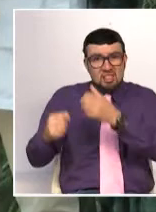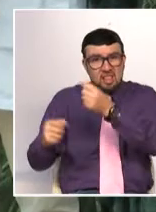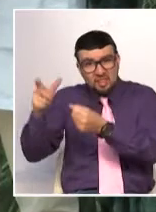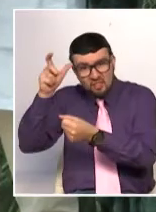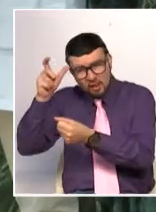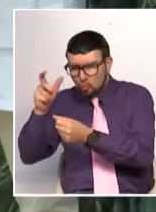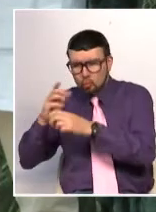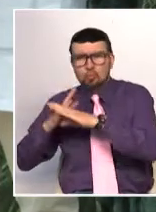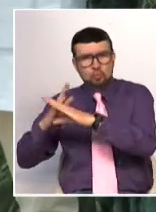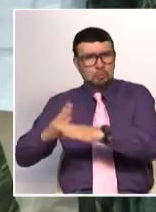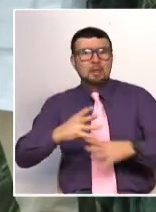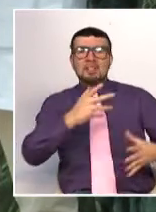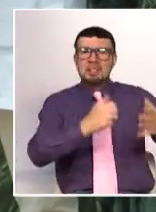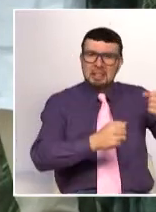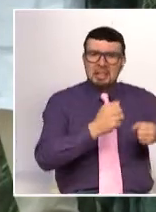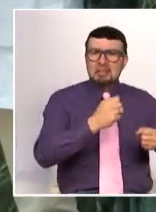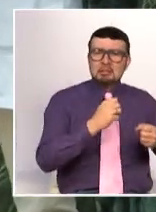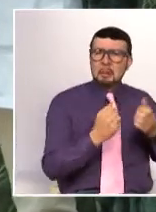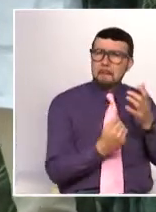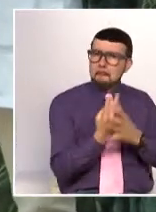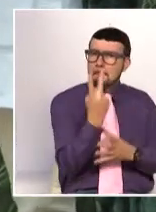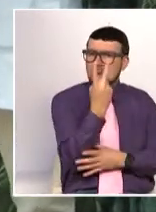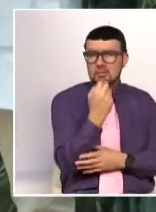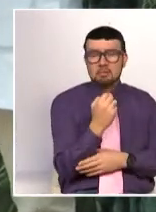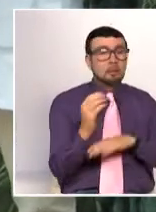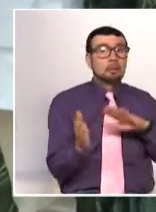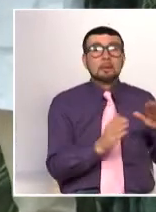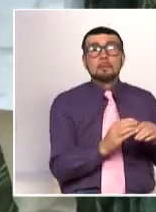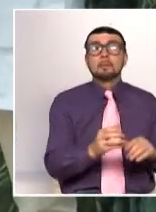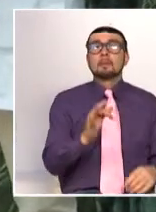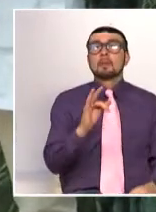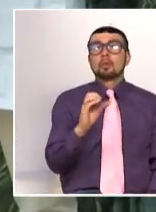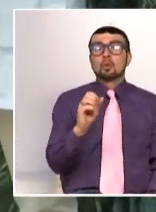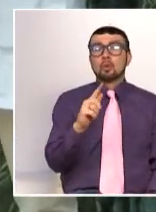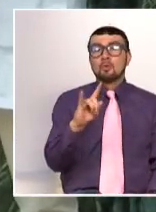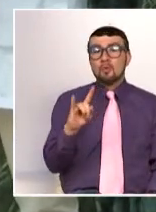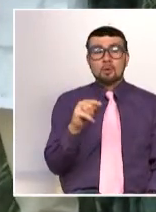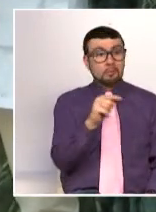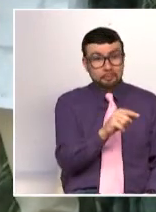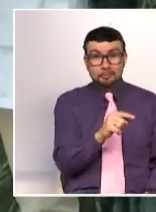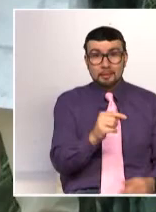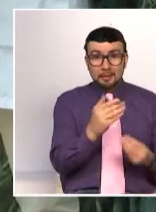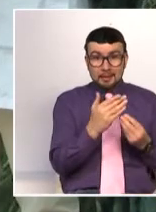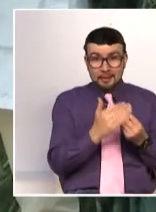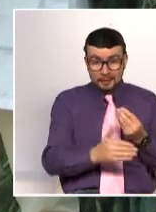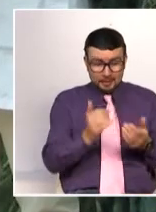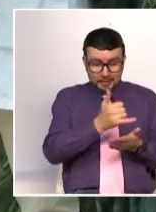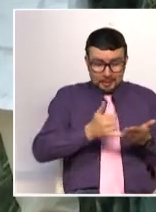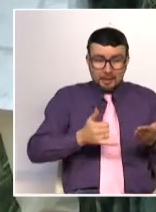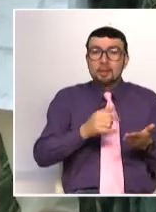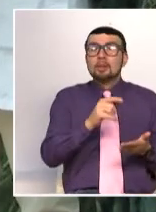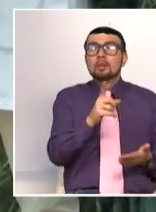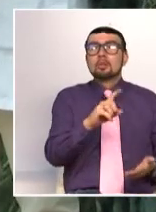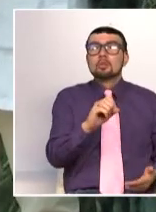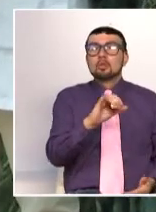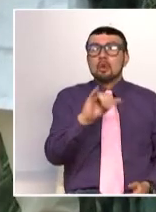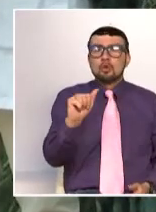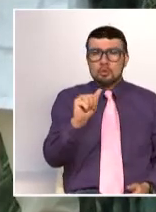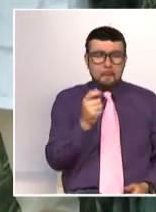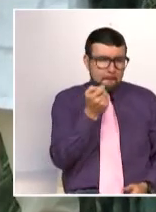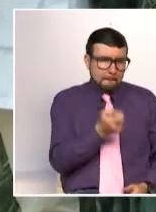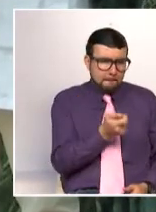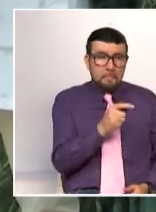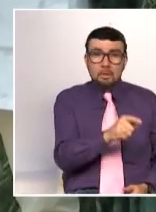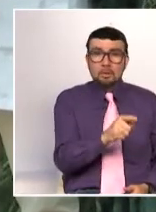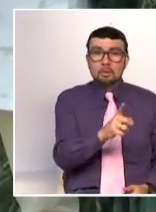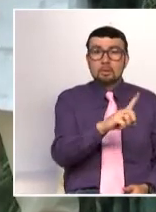suplir los lácteos como tal el tofu también que es el queso de soya no en exceso porque la soya tiene